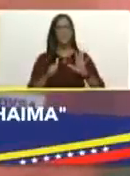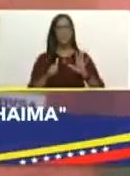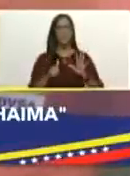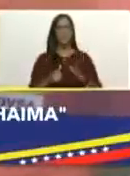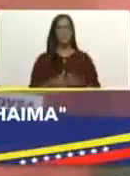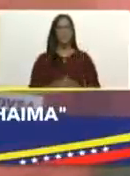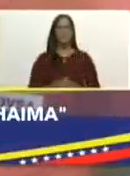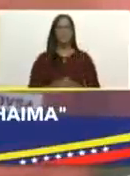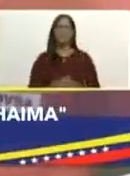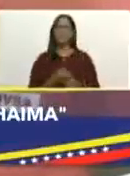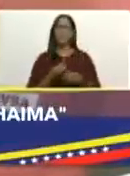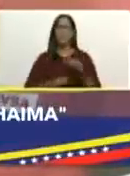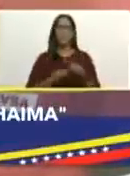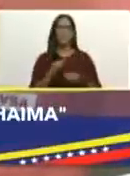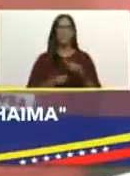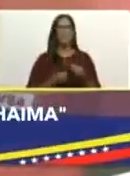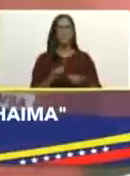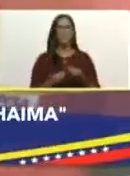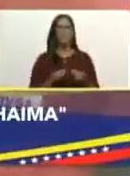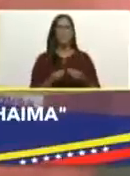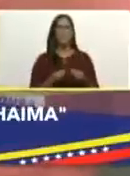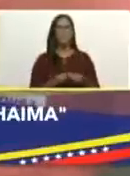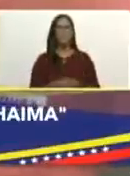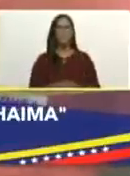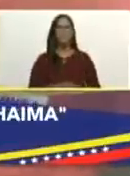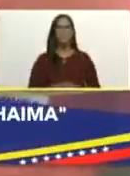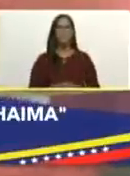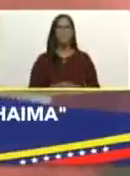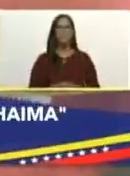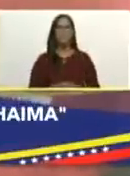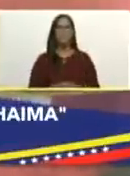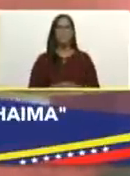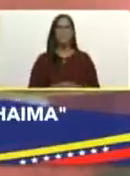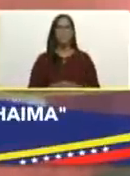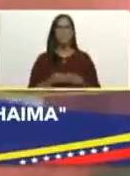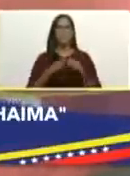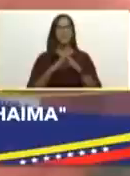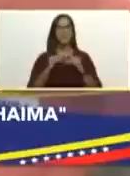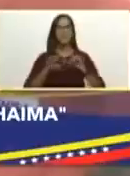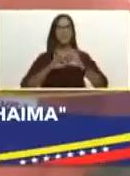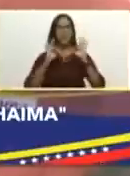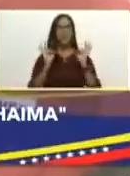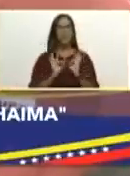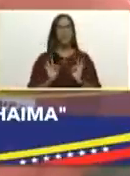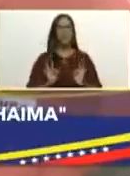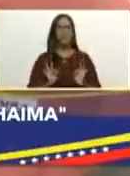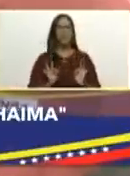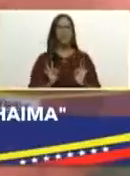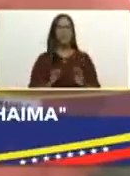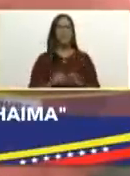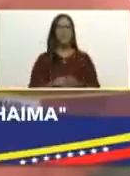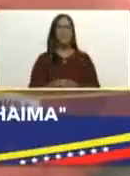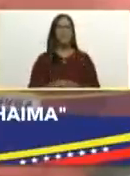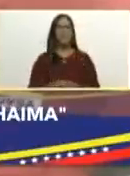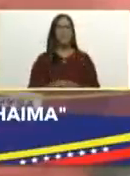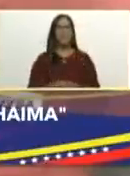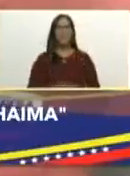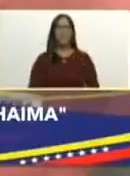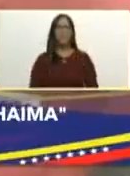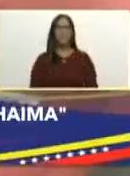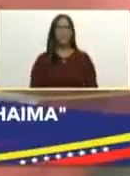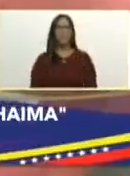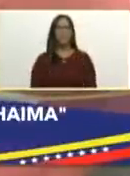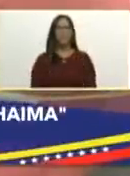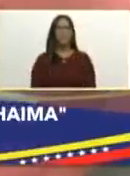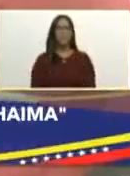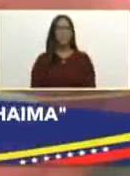impulsando la organización de la clase, todo método de organización de la clase es bienvenida, presidente, para alcanzar ese